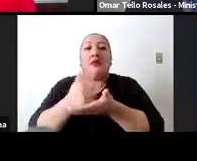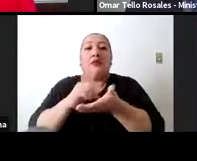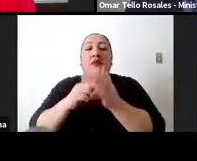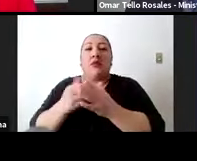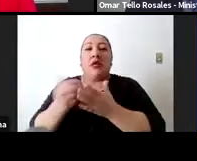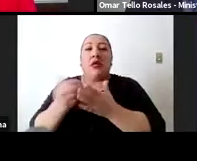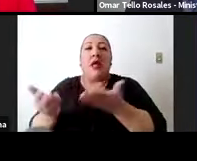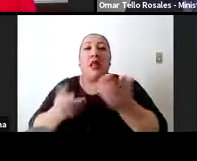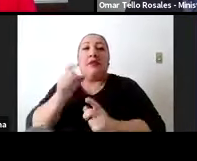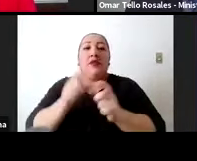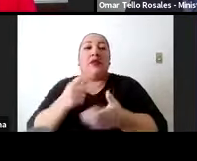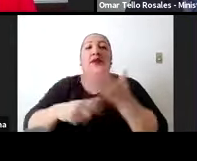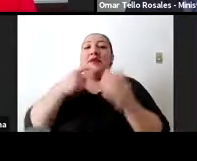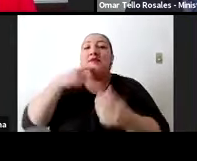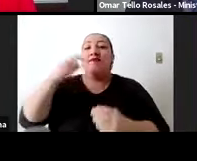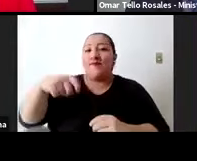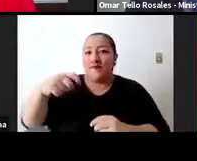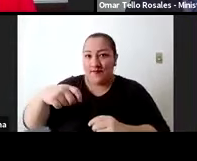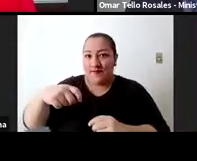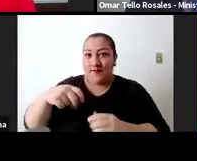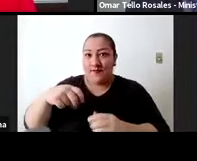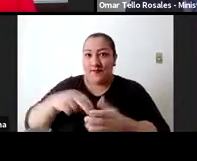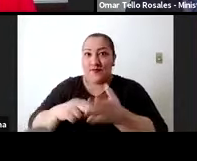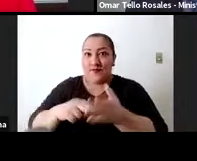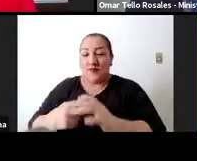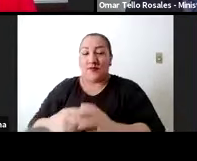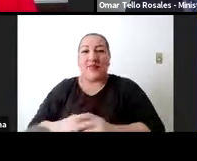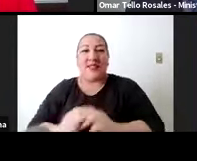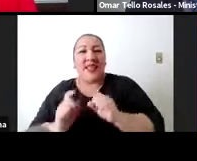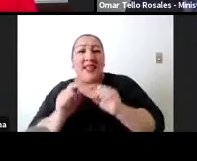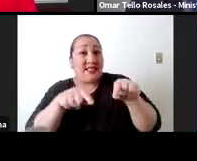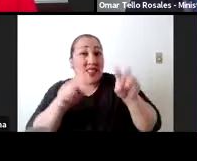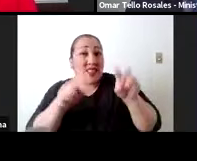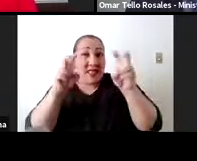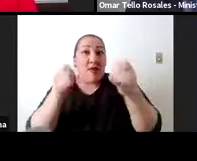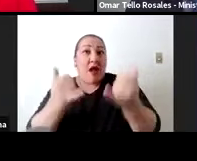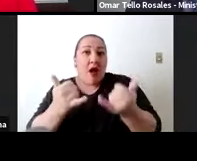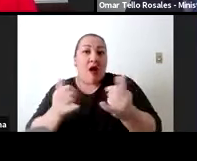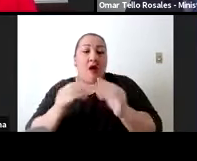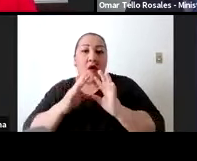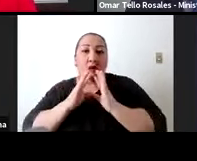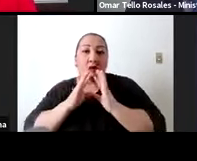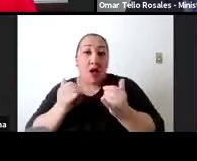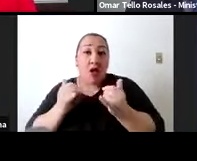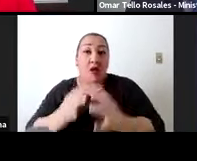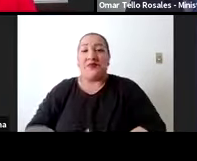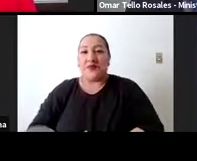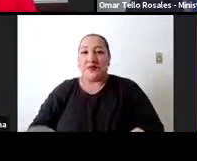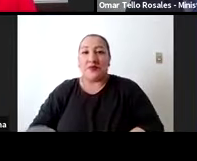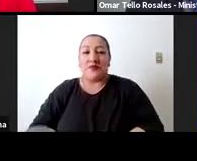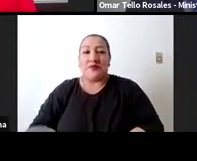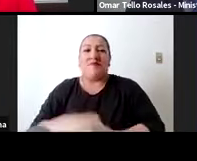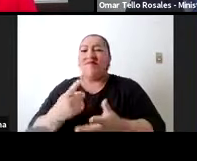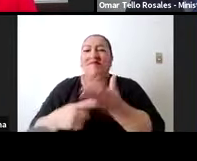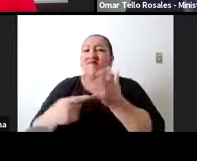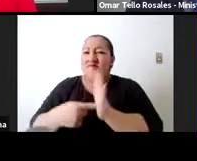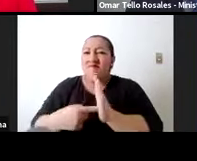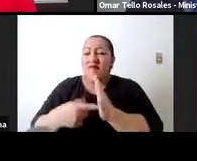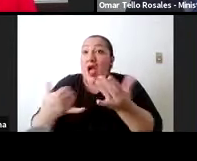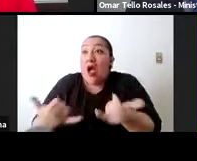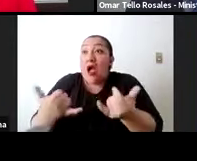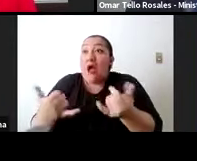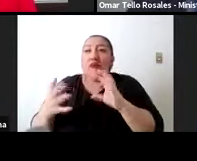es la materia de la que vamos a tratar el día de hoy, y para ello hemos invitado y han